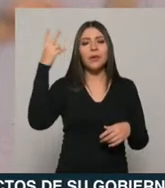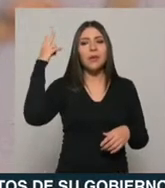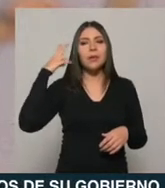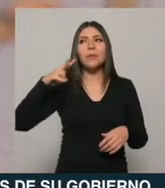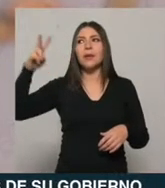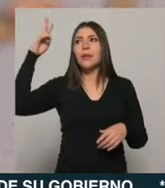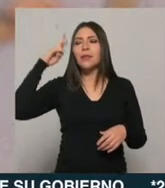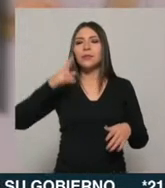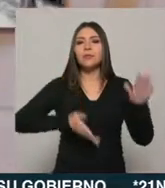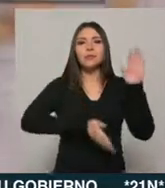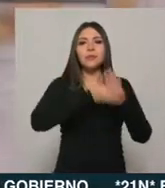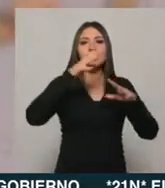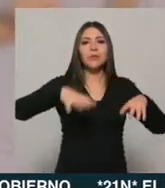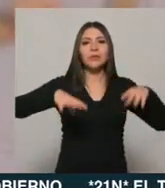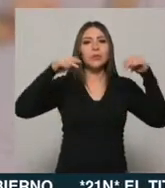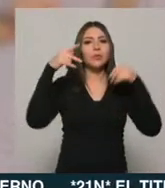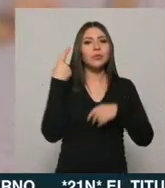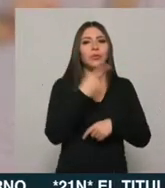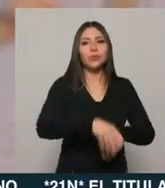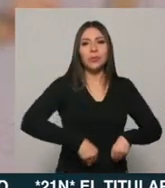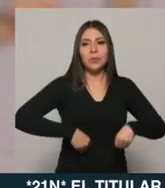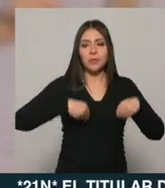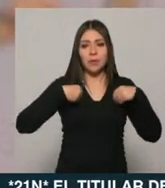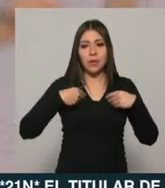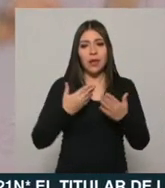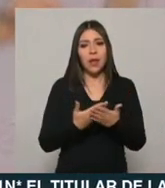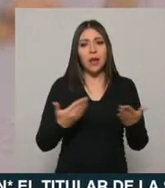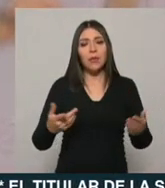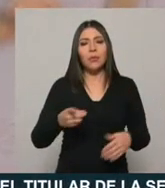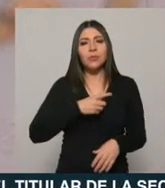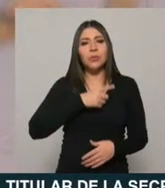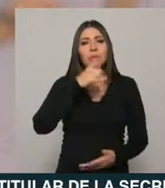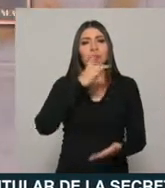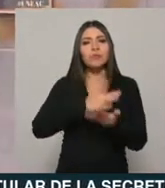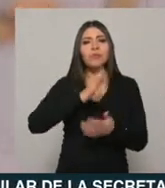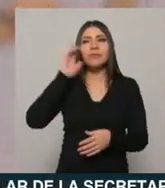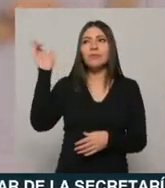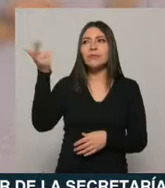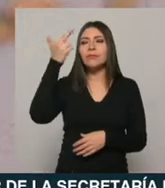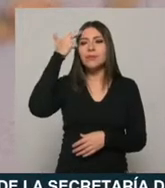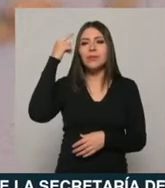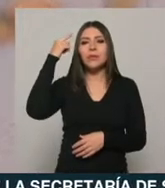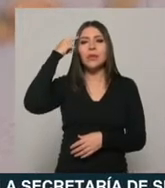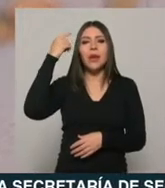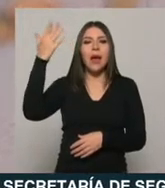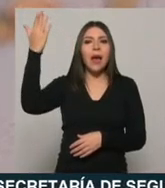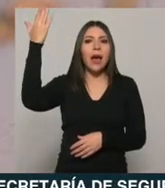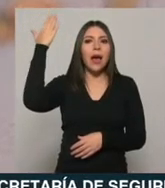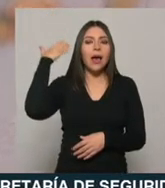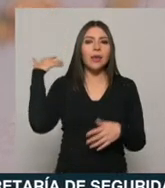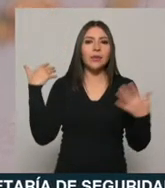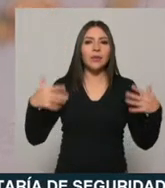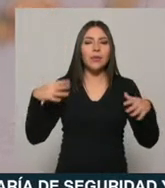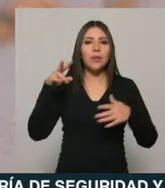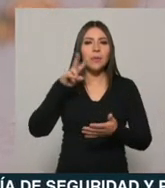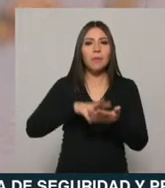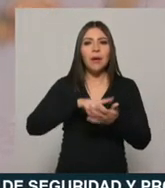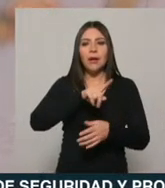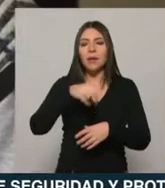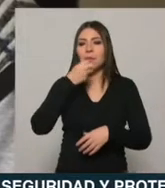en el circo era su vida. Ahora solo le queda recordar aquella época de oro del circo donde fue de las